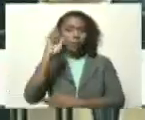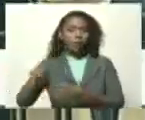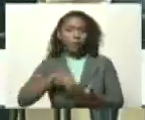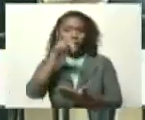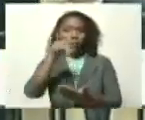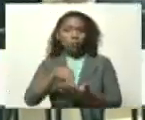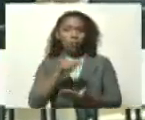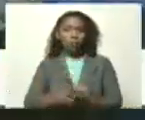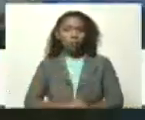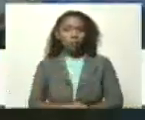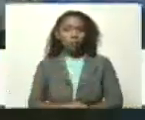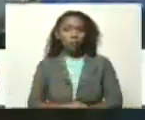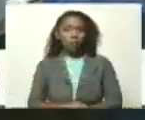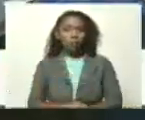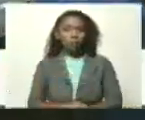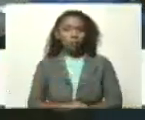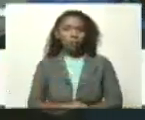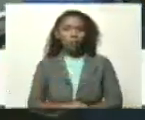Nacional.